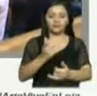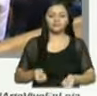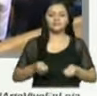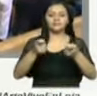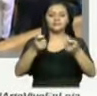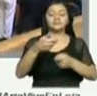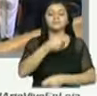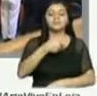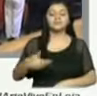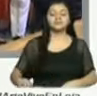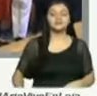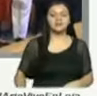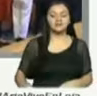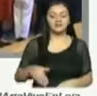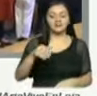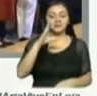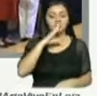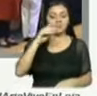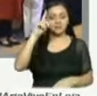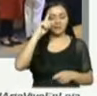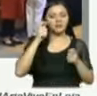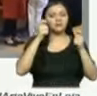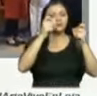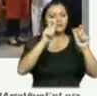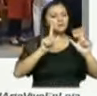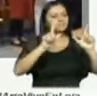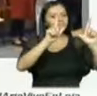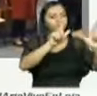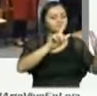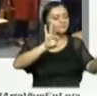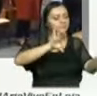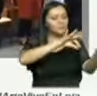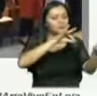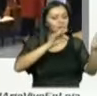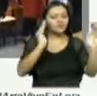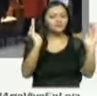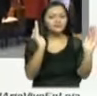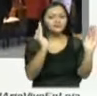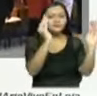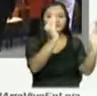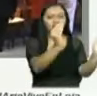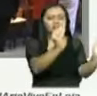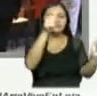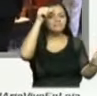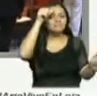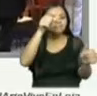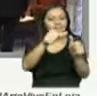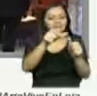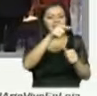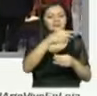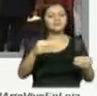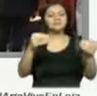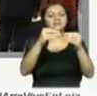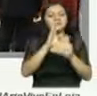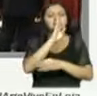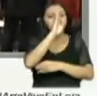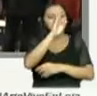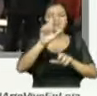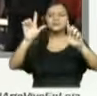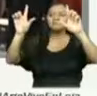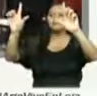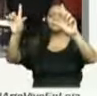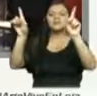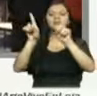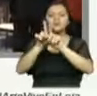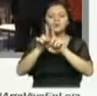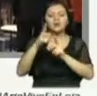presidente de la República este reconocimiento, un violín para que tengas siempre presente esto que